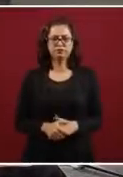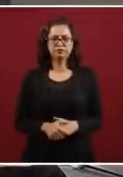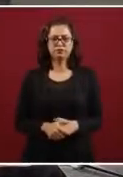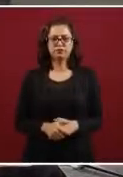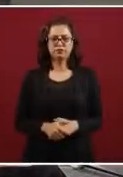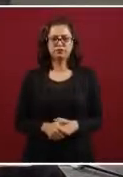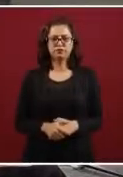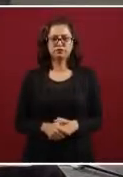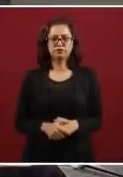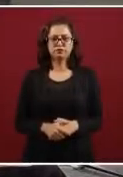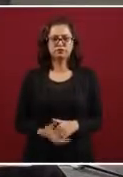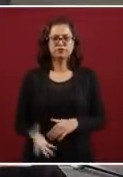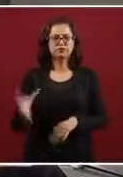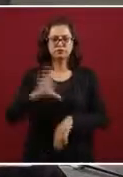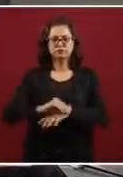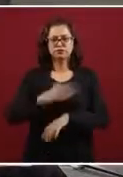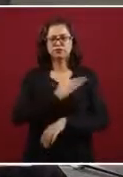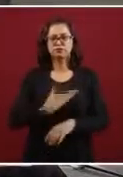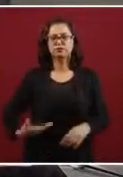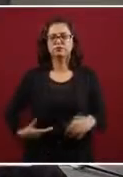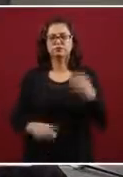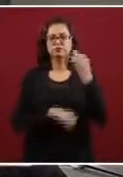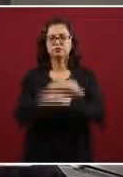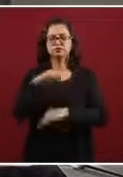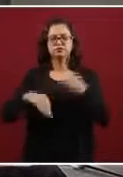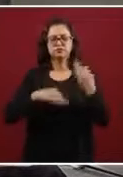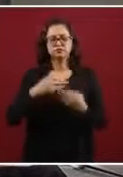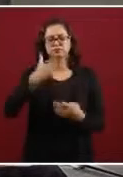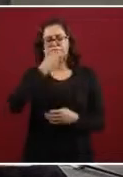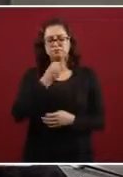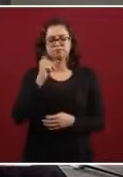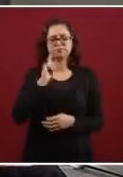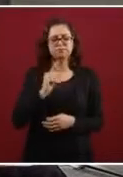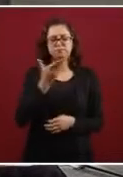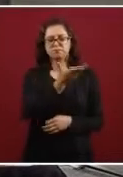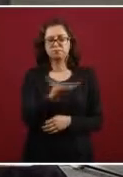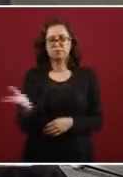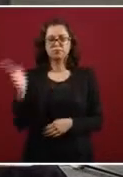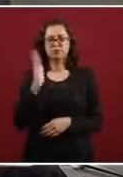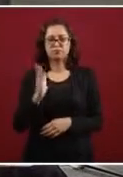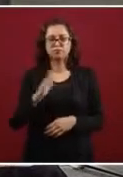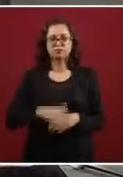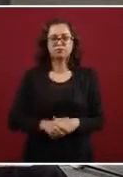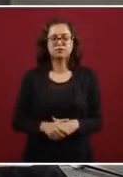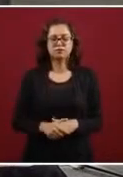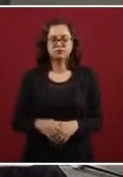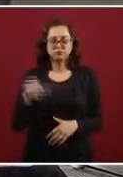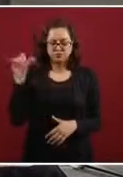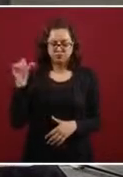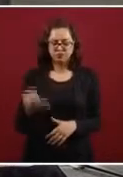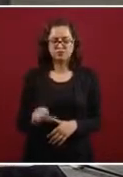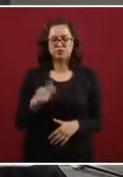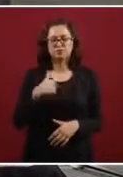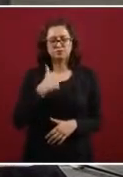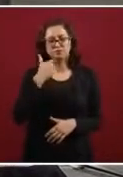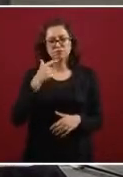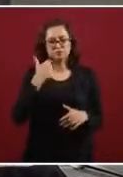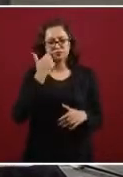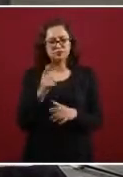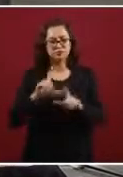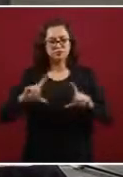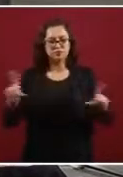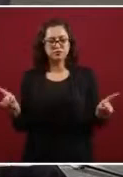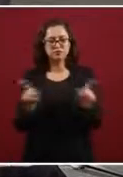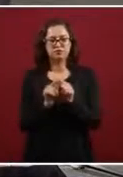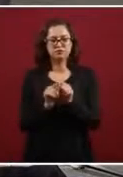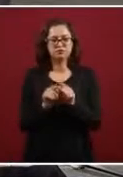Con su permiso, señor presidente, buenos días a todas, a todos. Bueno, la instrucción que tenemos el día de hoy, voy a ser muy breve, es